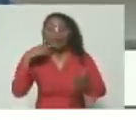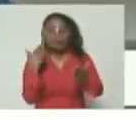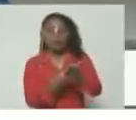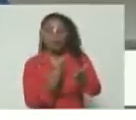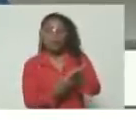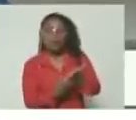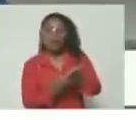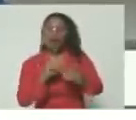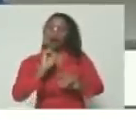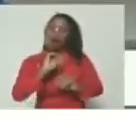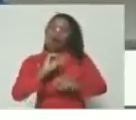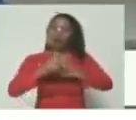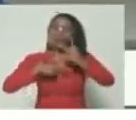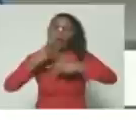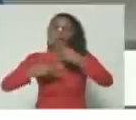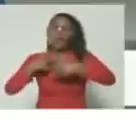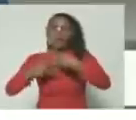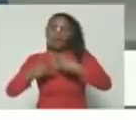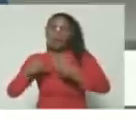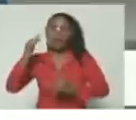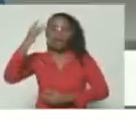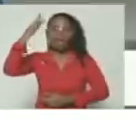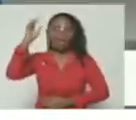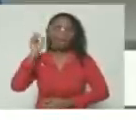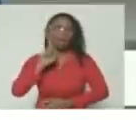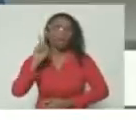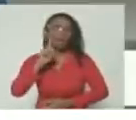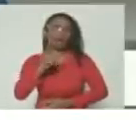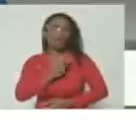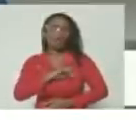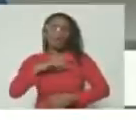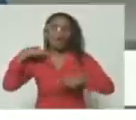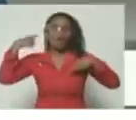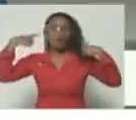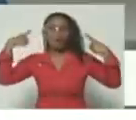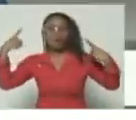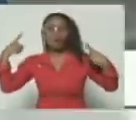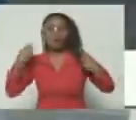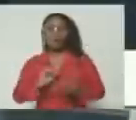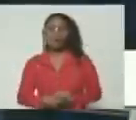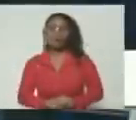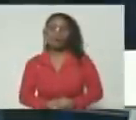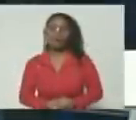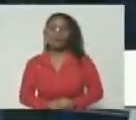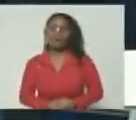o hacemos política para las fantasías y las locuras.